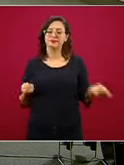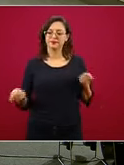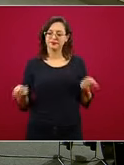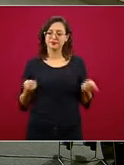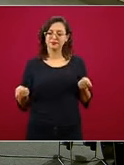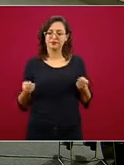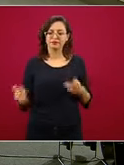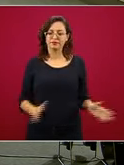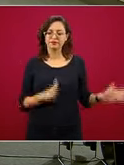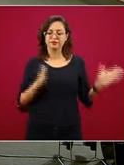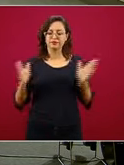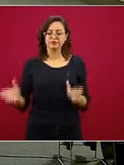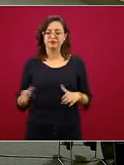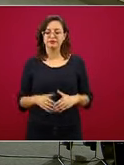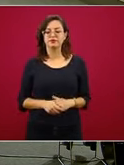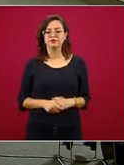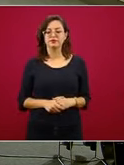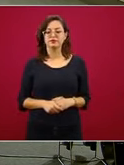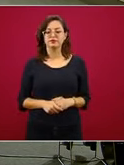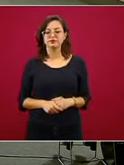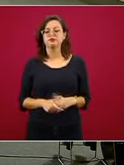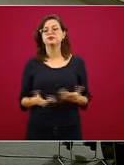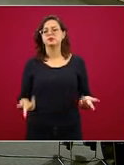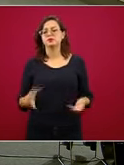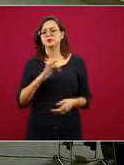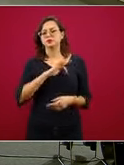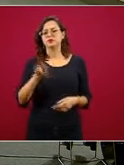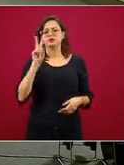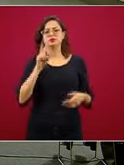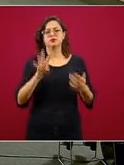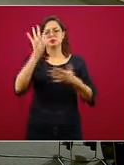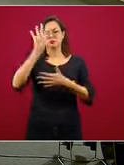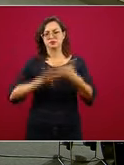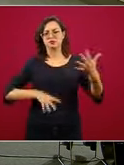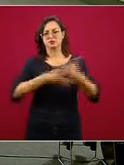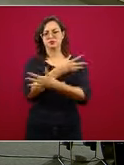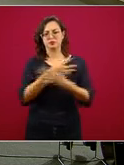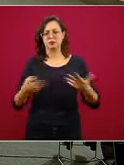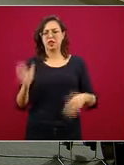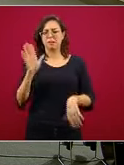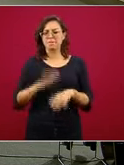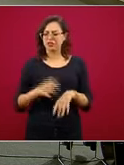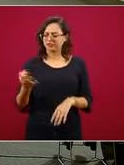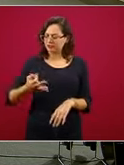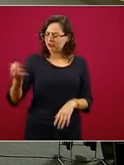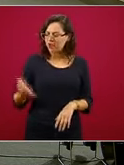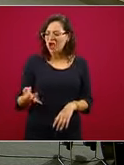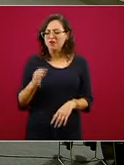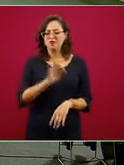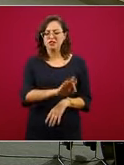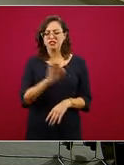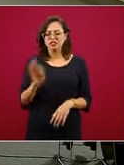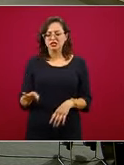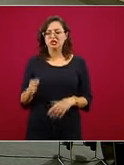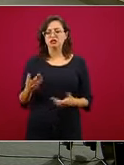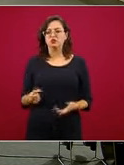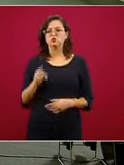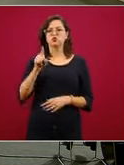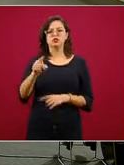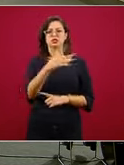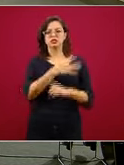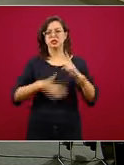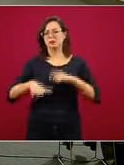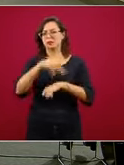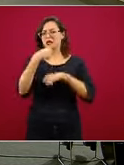siguiente. Aquí vemos el mosaico, veamos ahora de manera precisa, y eso le sirve a usted para saber dónde está su condición